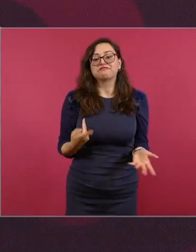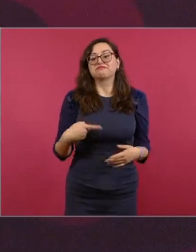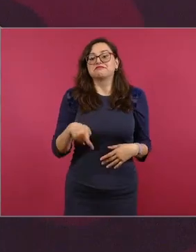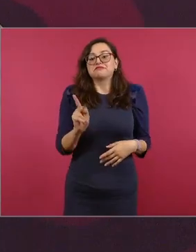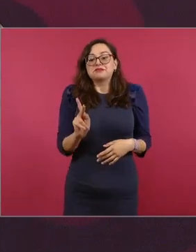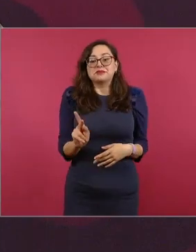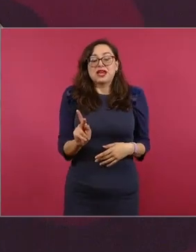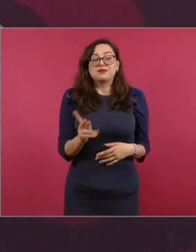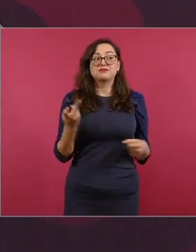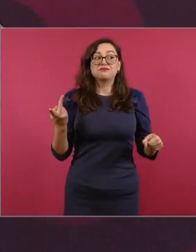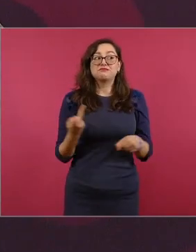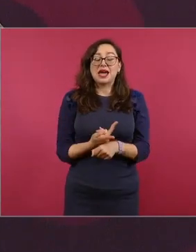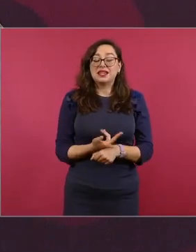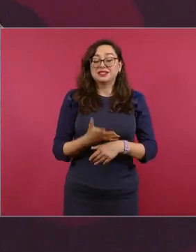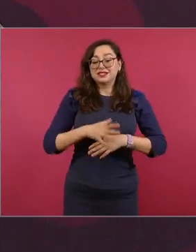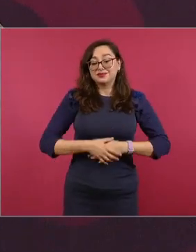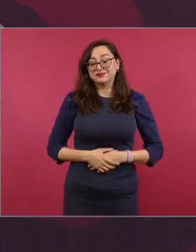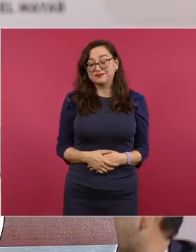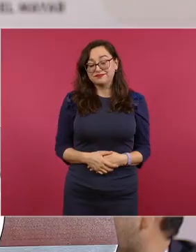yo sostengo